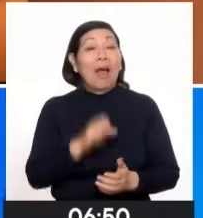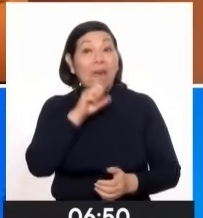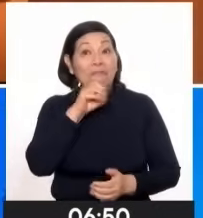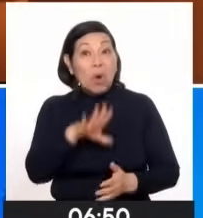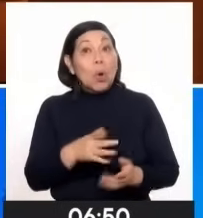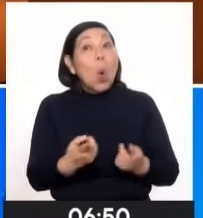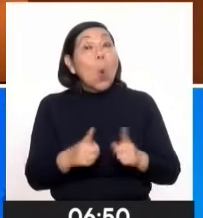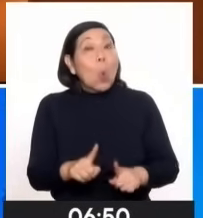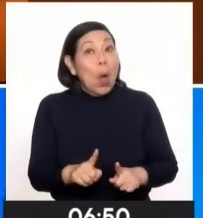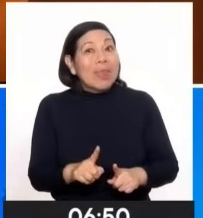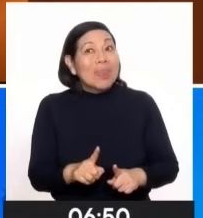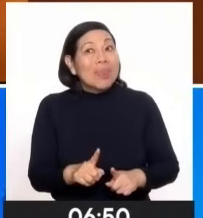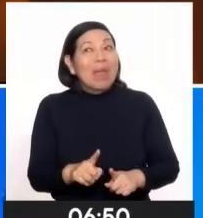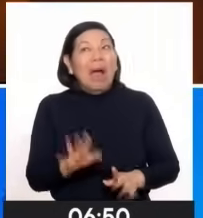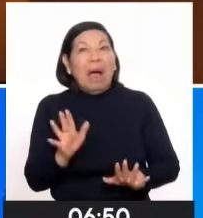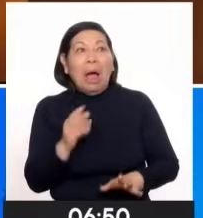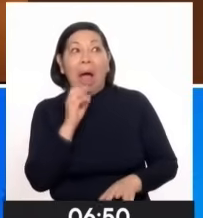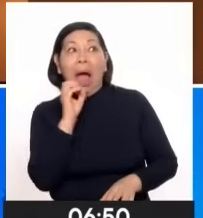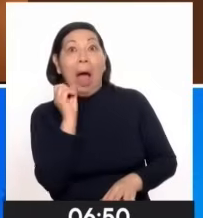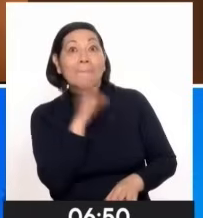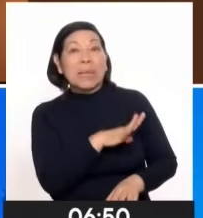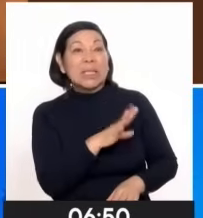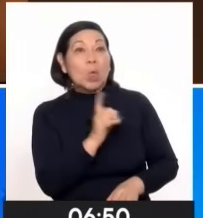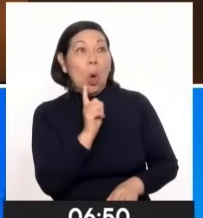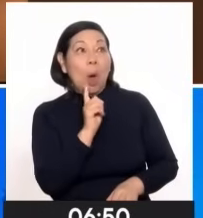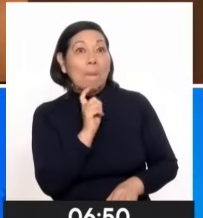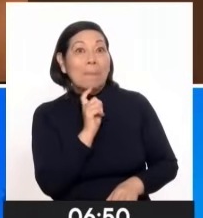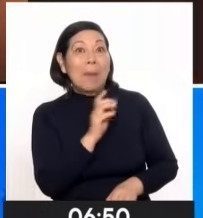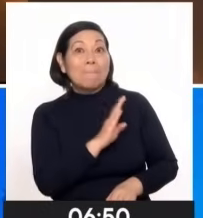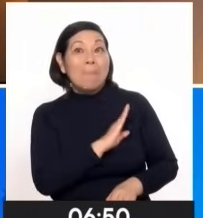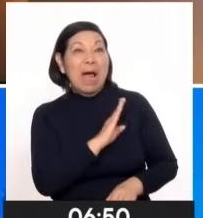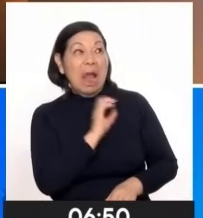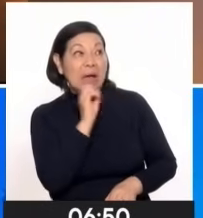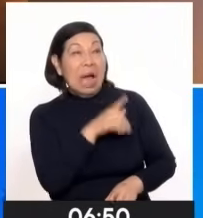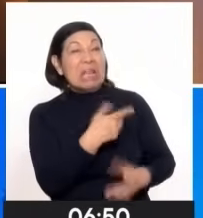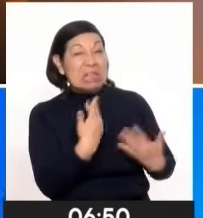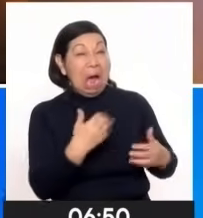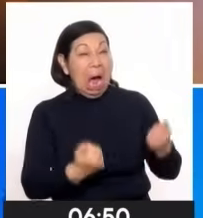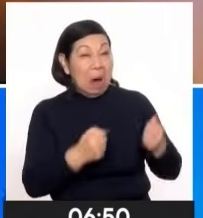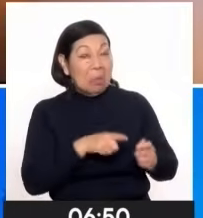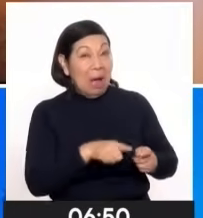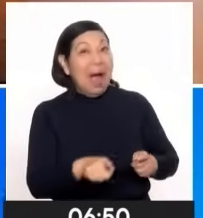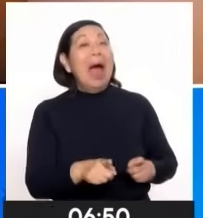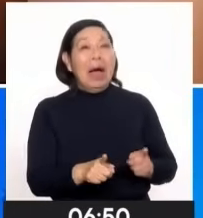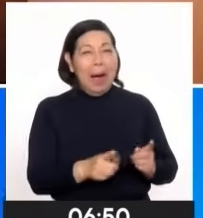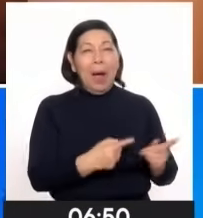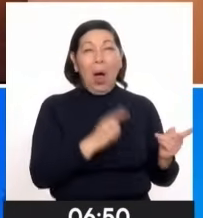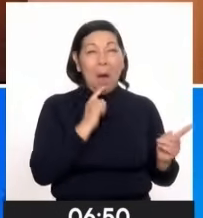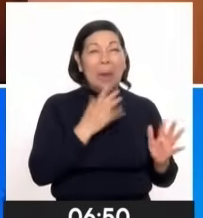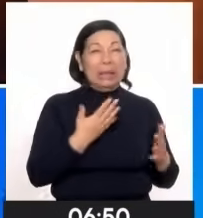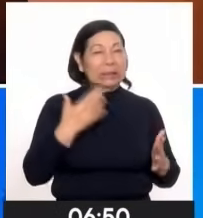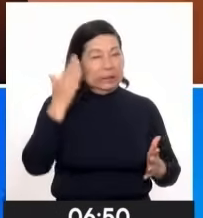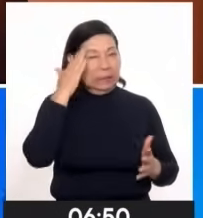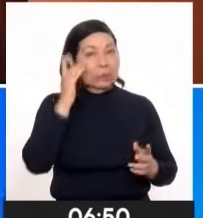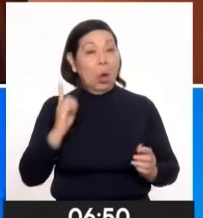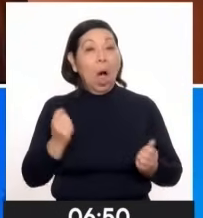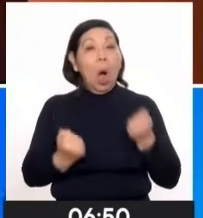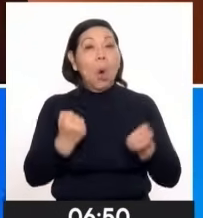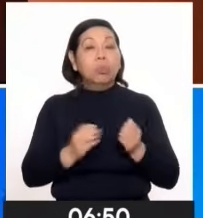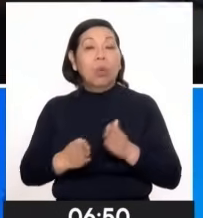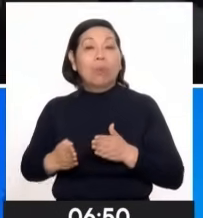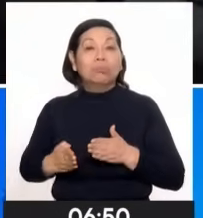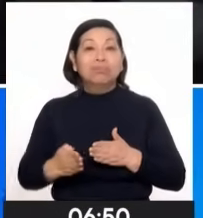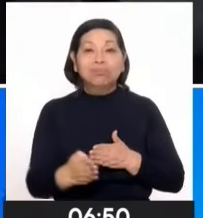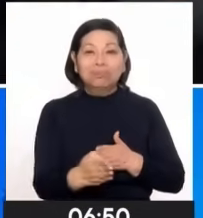desde el momento en que el personal de sutr se separa de se separa del personal de carretera porque carretera se queda en curahuasi y ellos retornan a